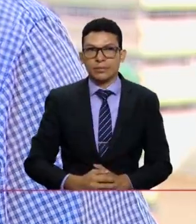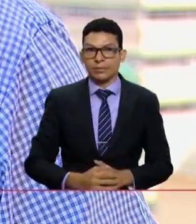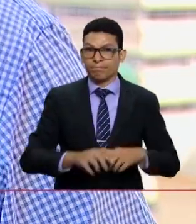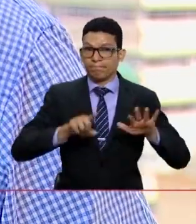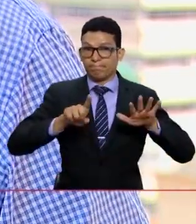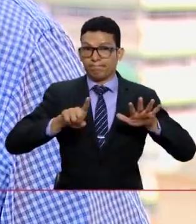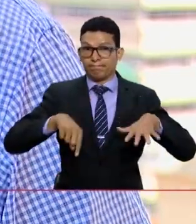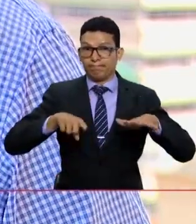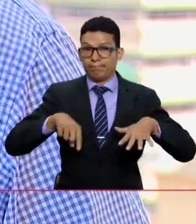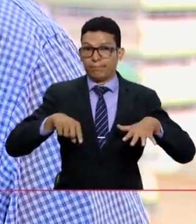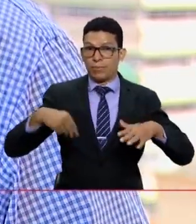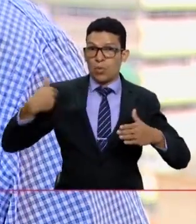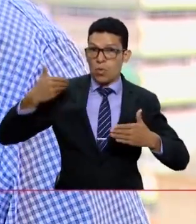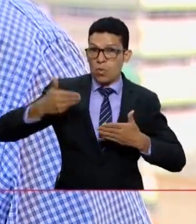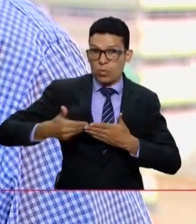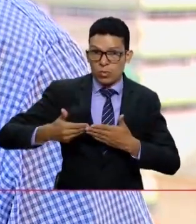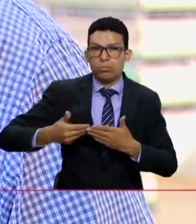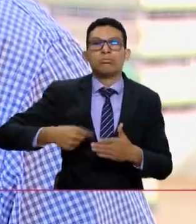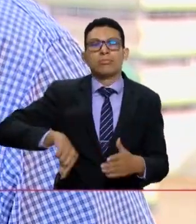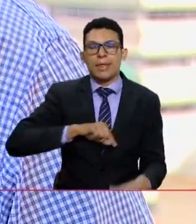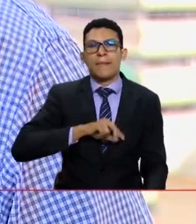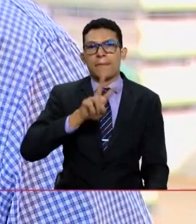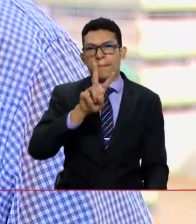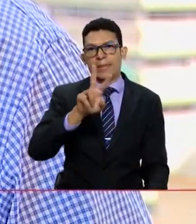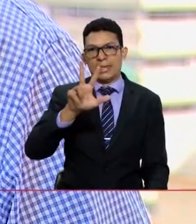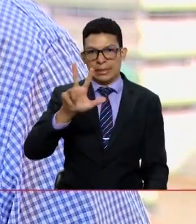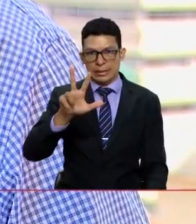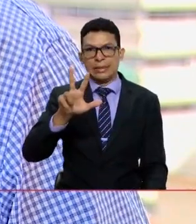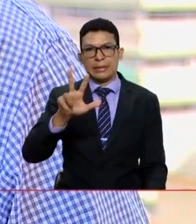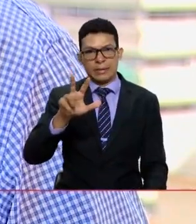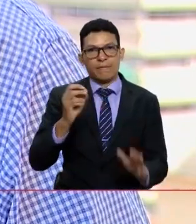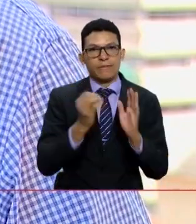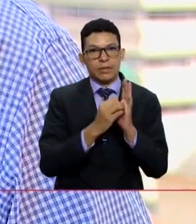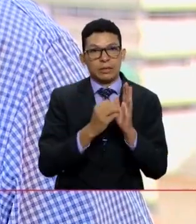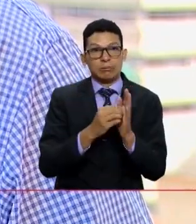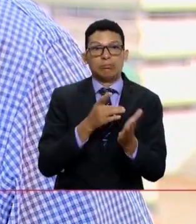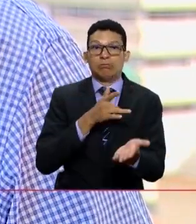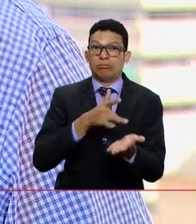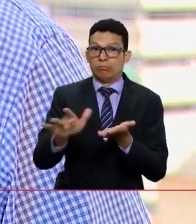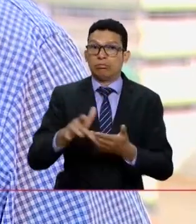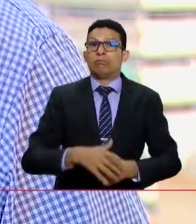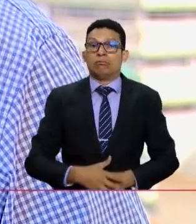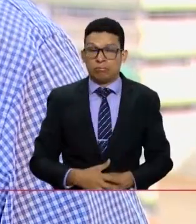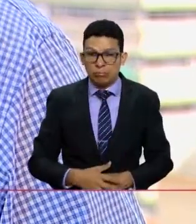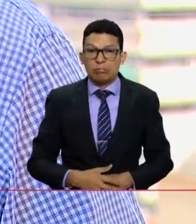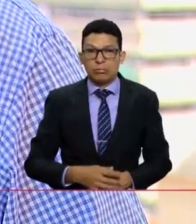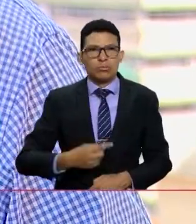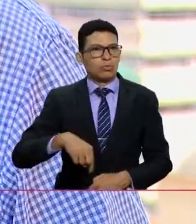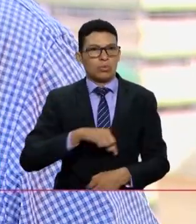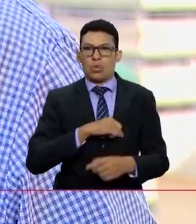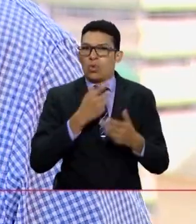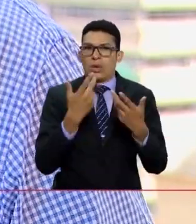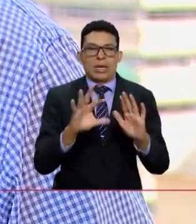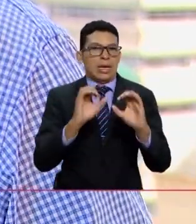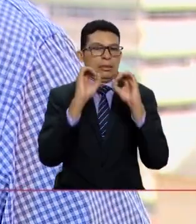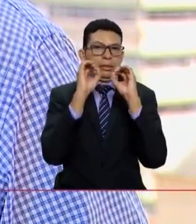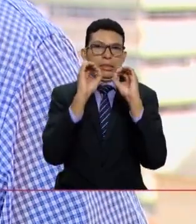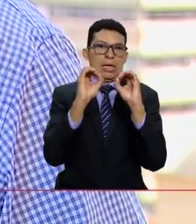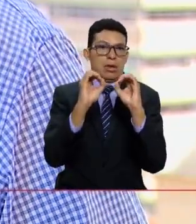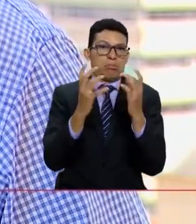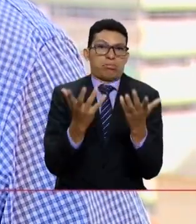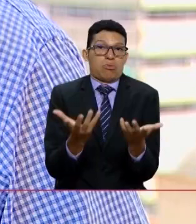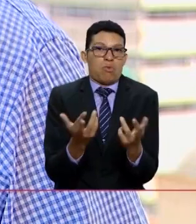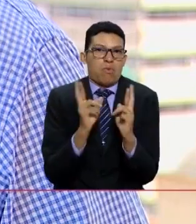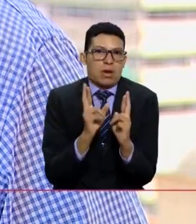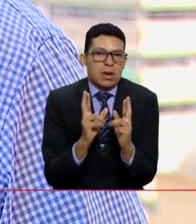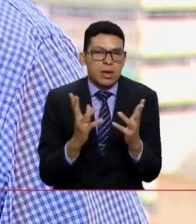hemos tenido 23 casos. 23 casos son alerta, de todas formas nosotros quisiéramos no tener ningún caso en las